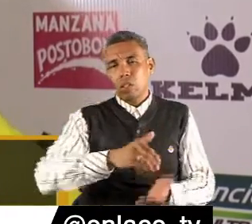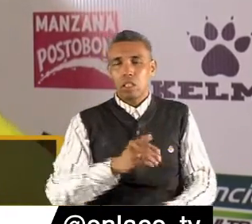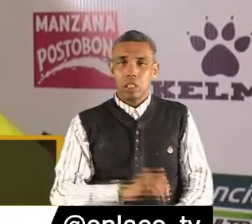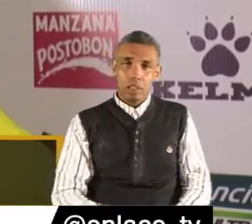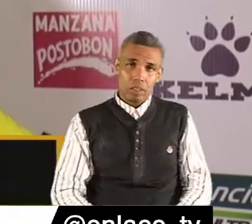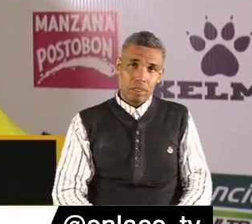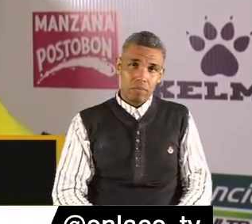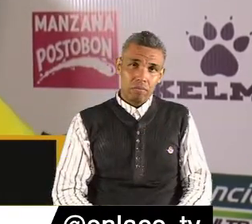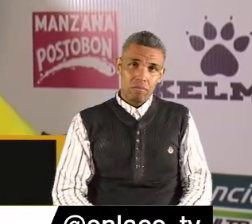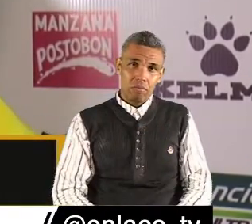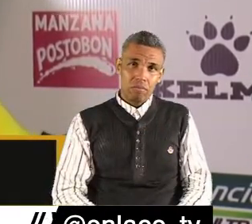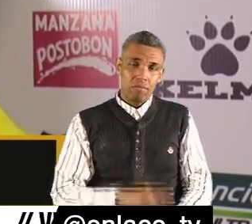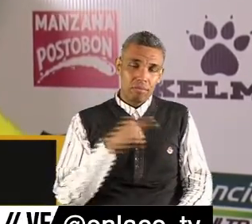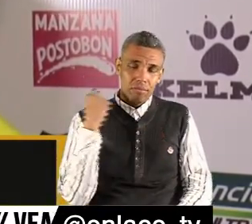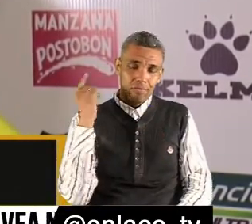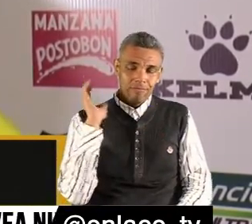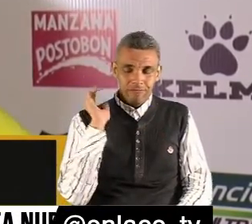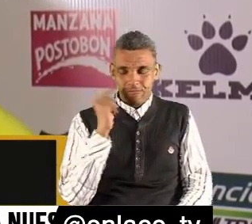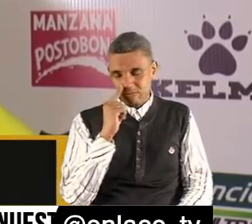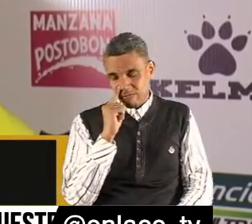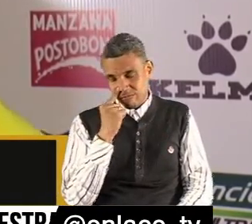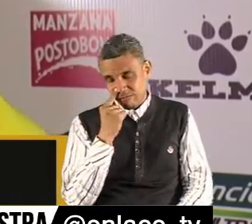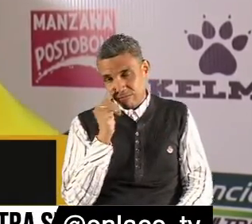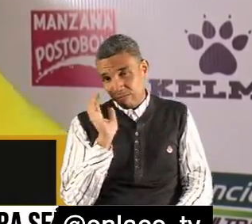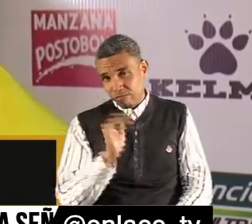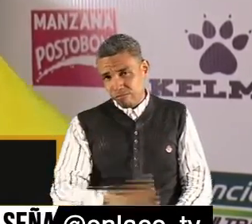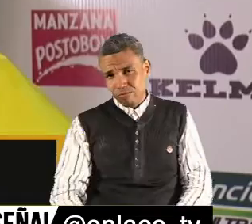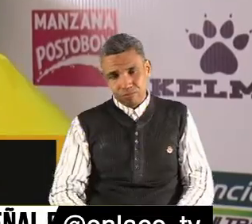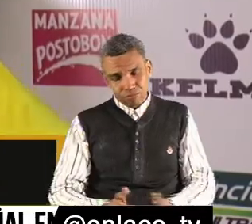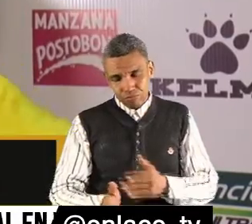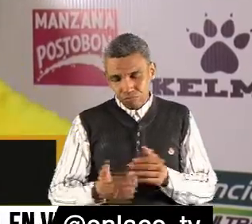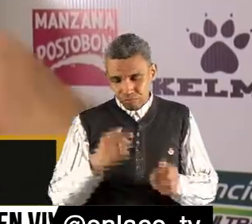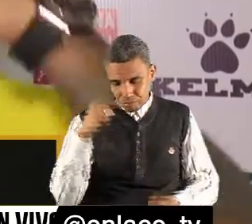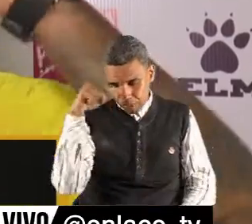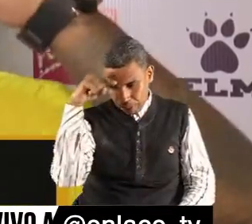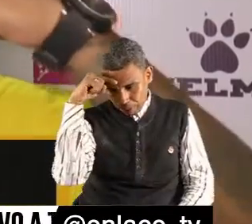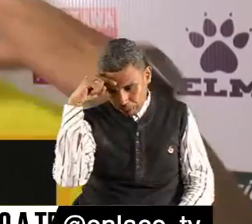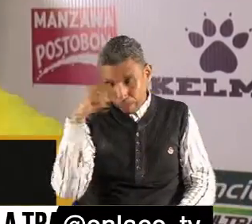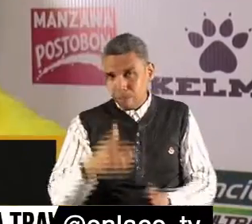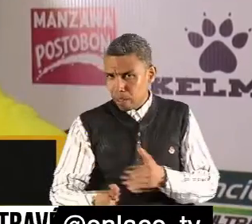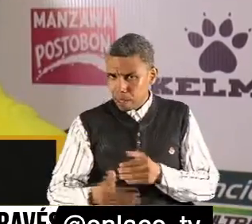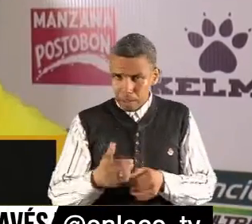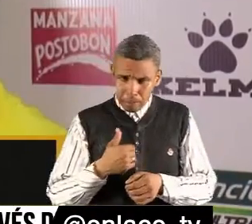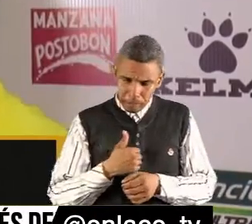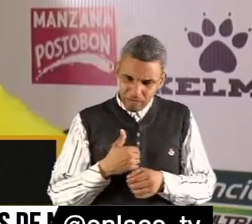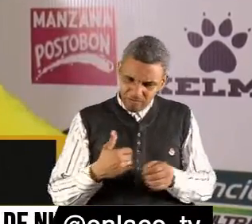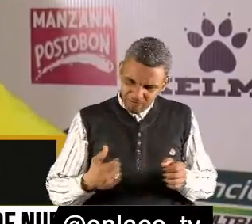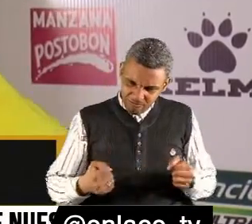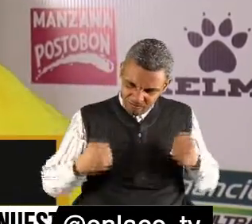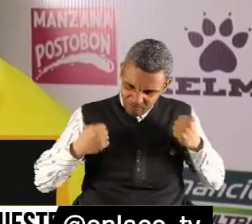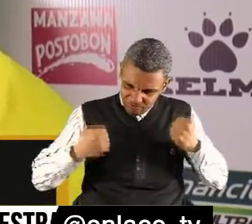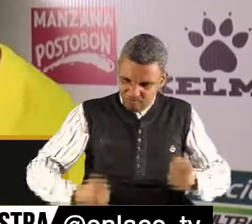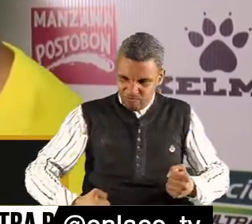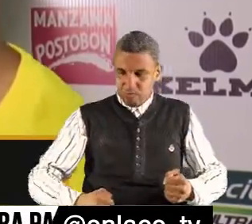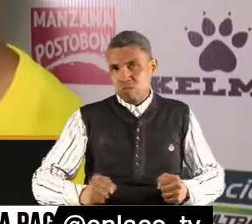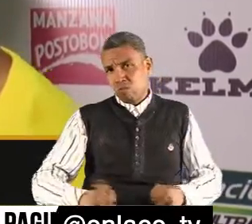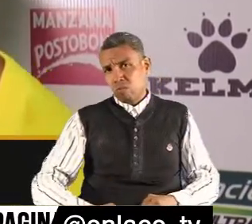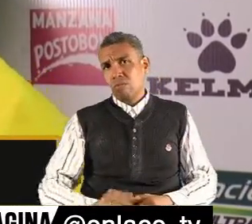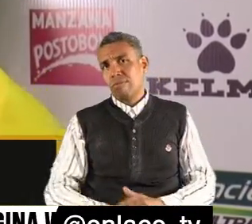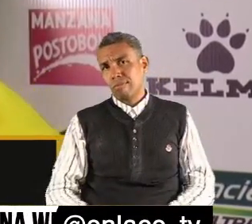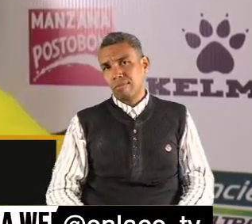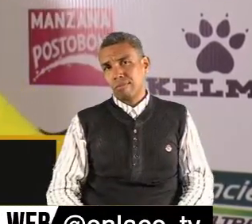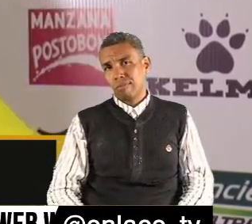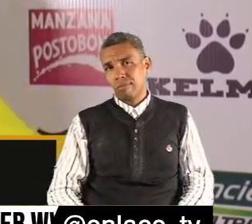Pero hay que levantar la cabeza. Hay que saber que todavía queda un partido por